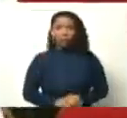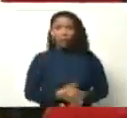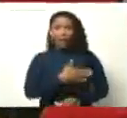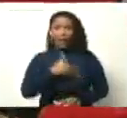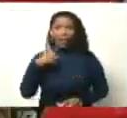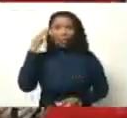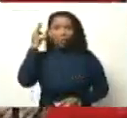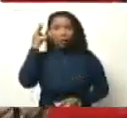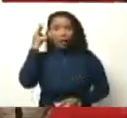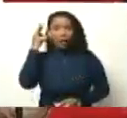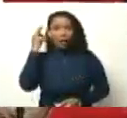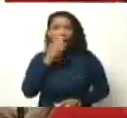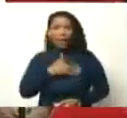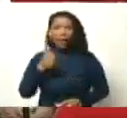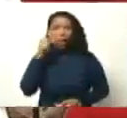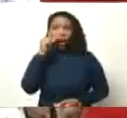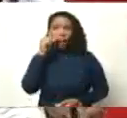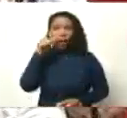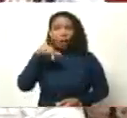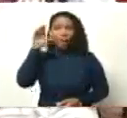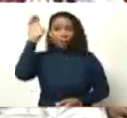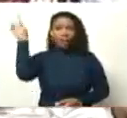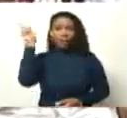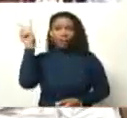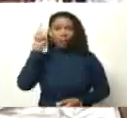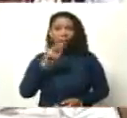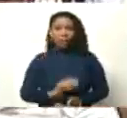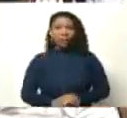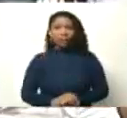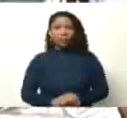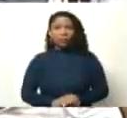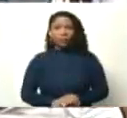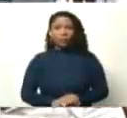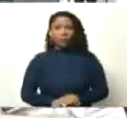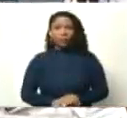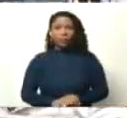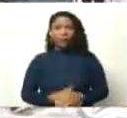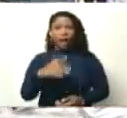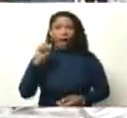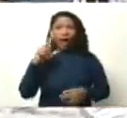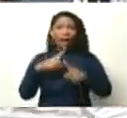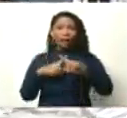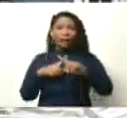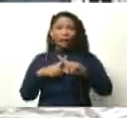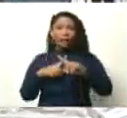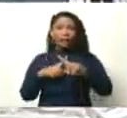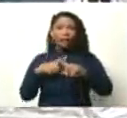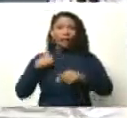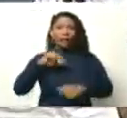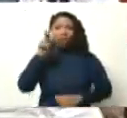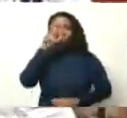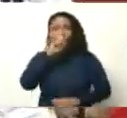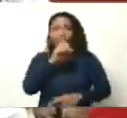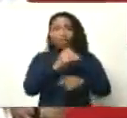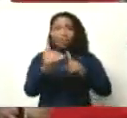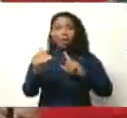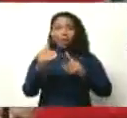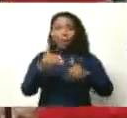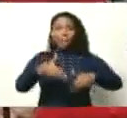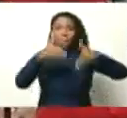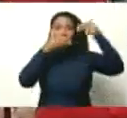mujeres, queridos hombres de nuestra patria venezolana, Alex tiene 2 años y medio